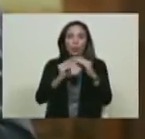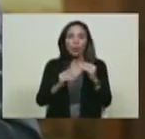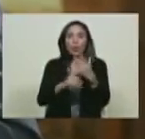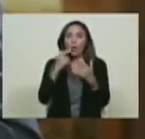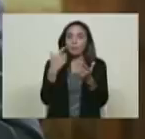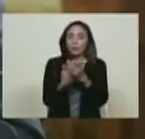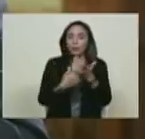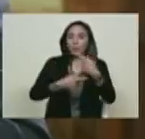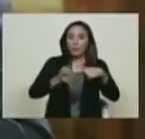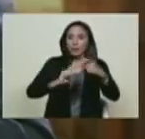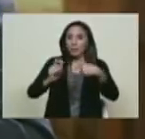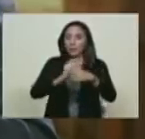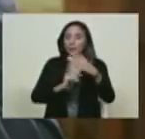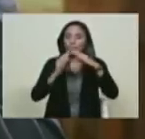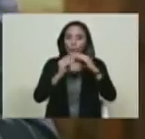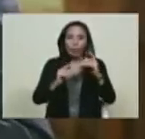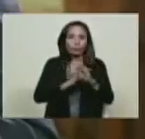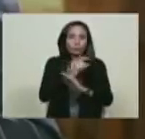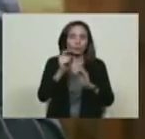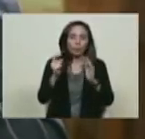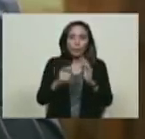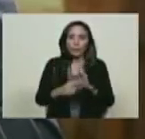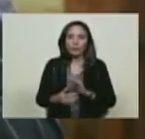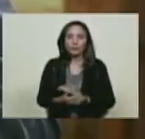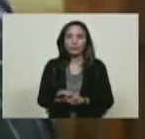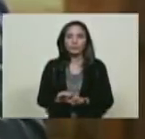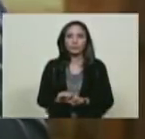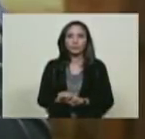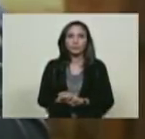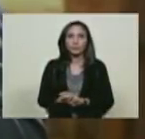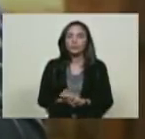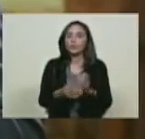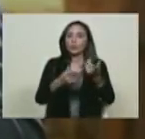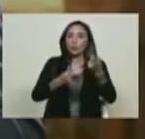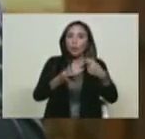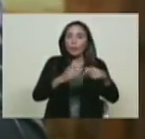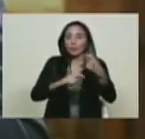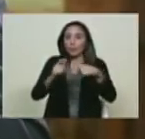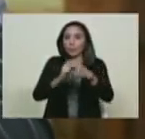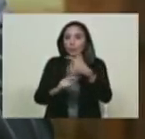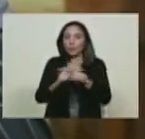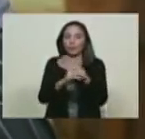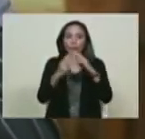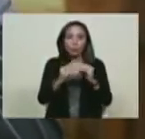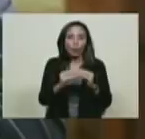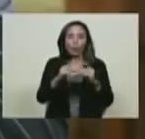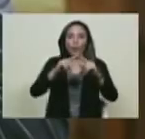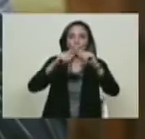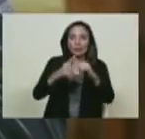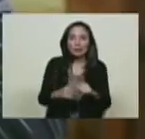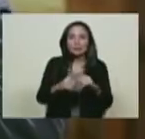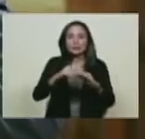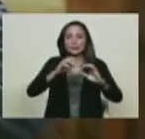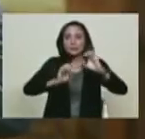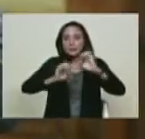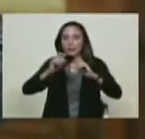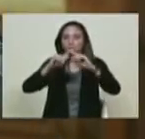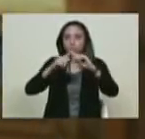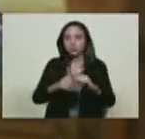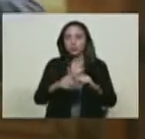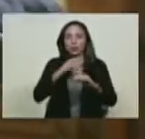de la demanda. Analizamos también los niveles de inventario. Y, sobre todo,